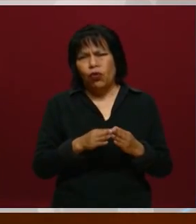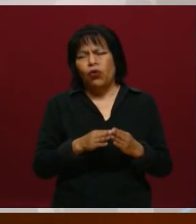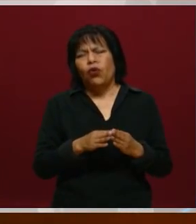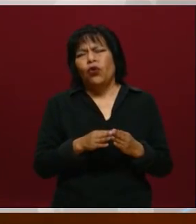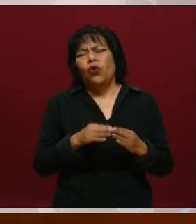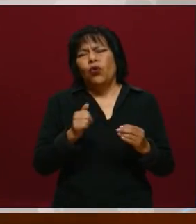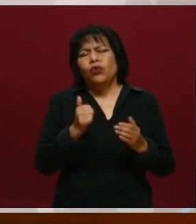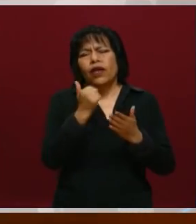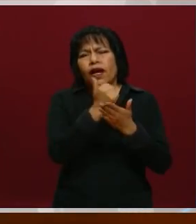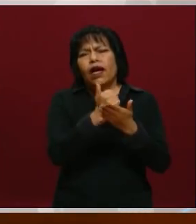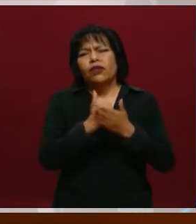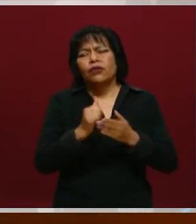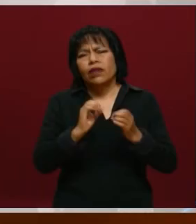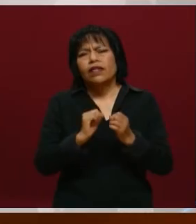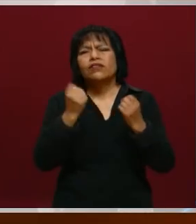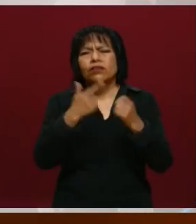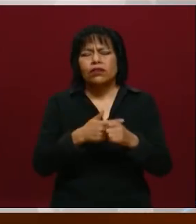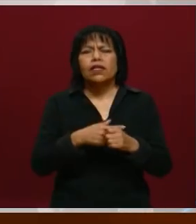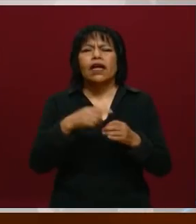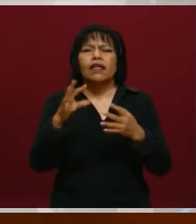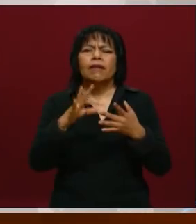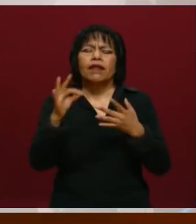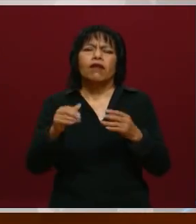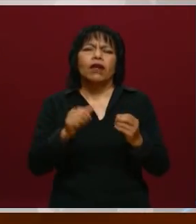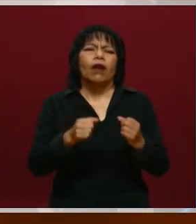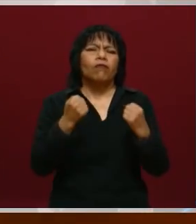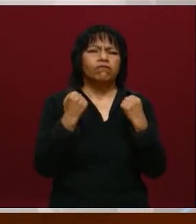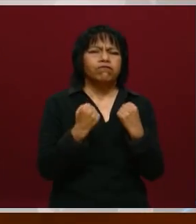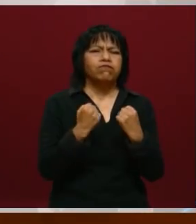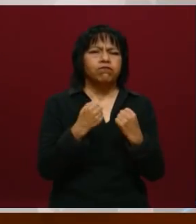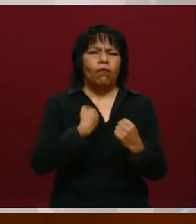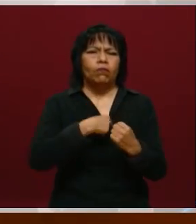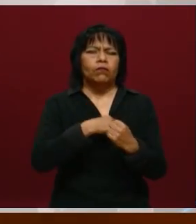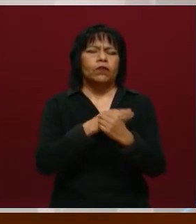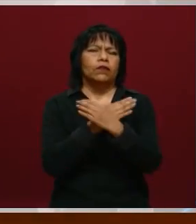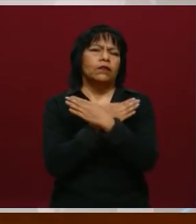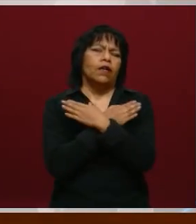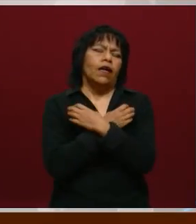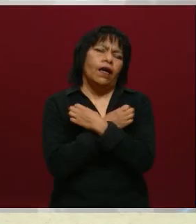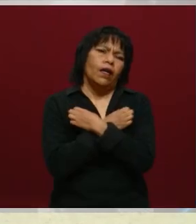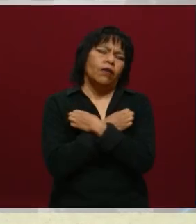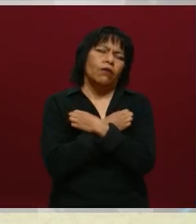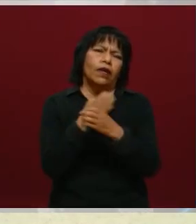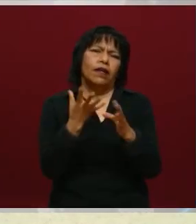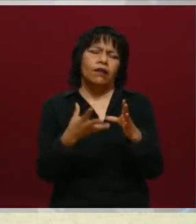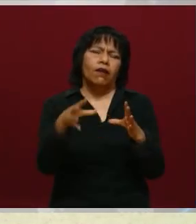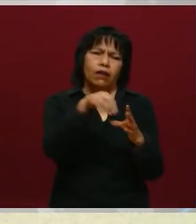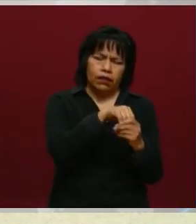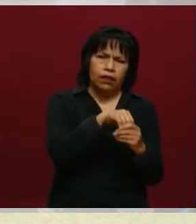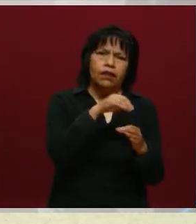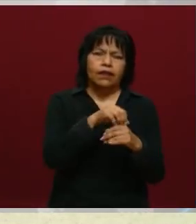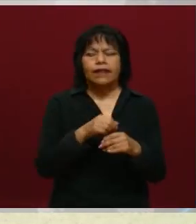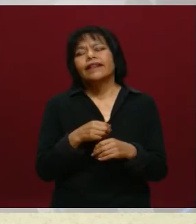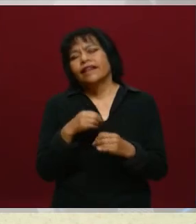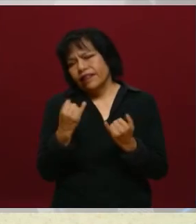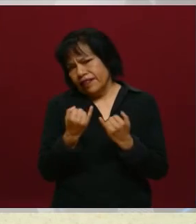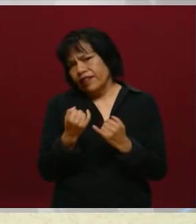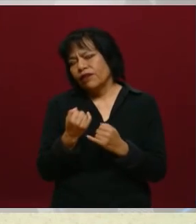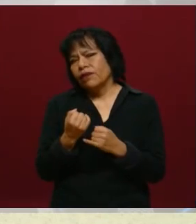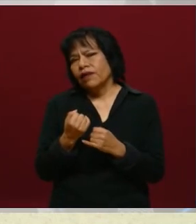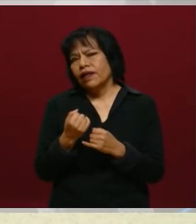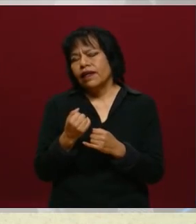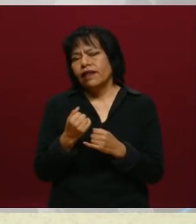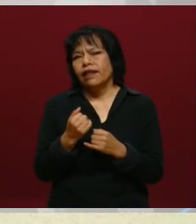pedagógico que va a fortalecer nuestra educación integral en nuestra área pues si la invitación a toda la